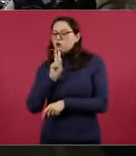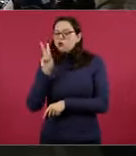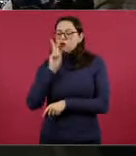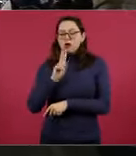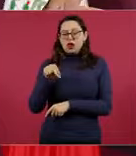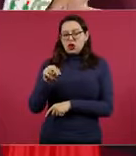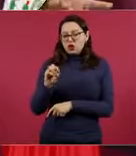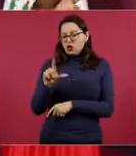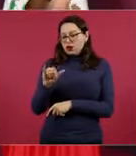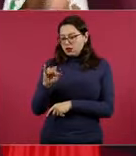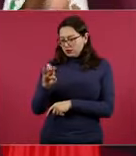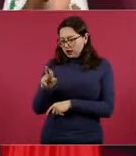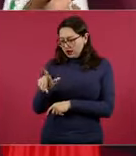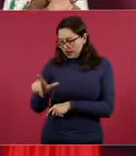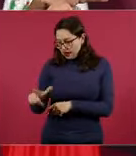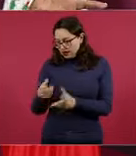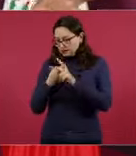nosotros